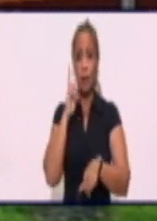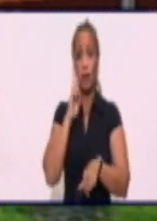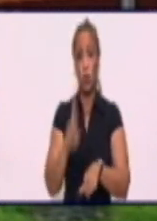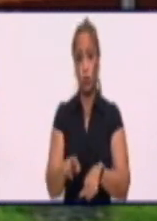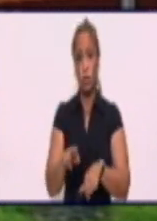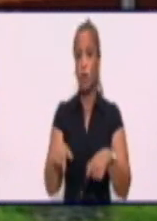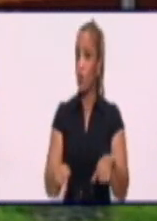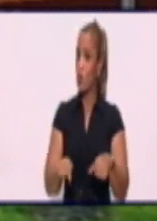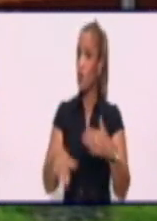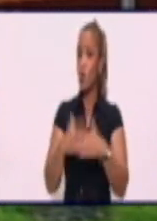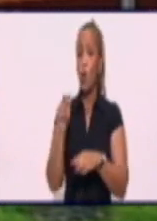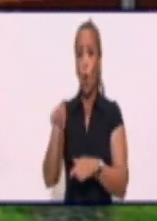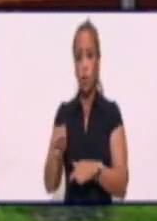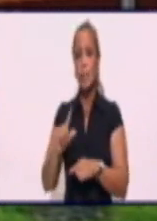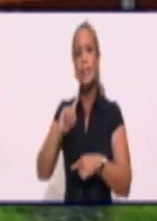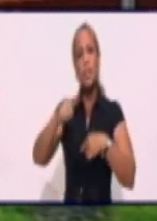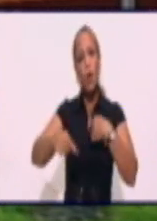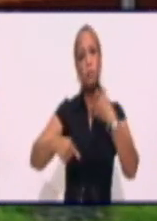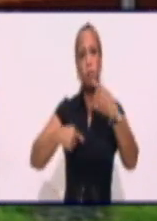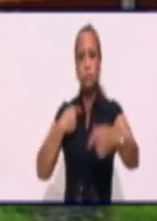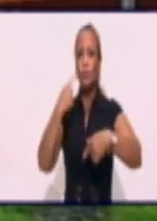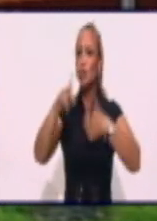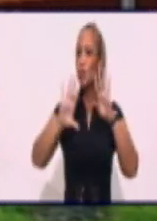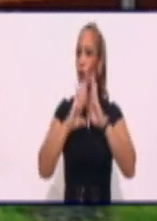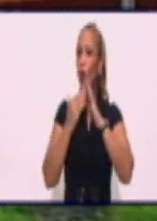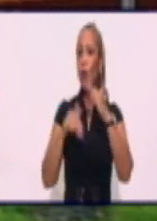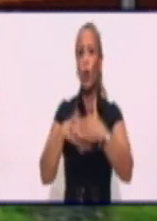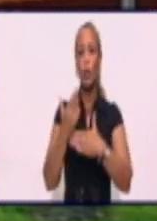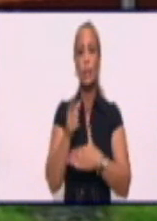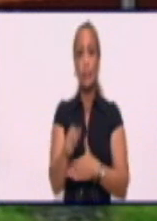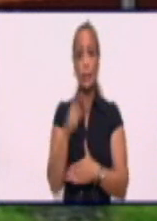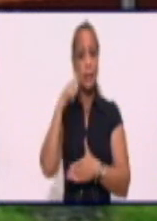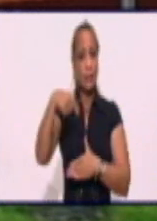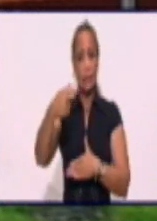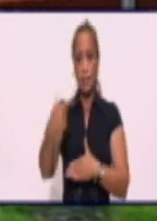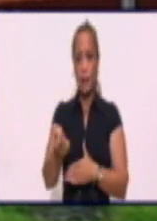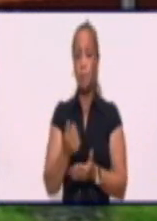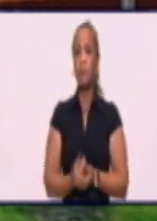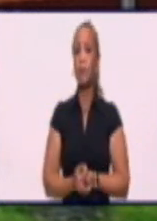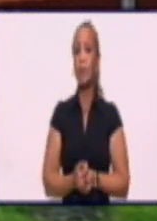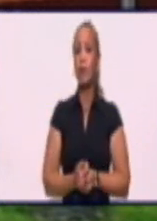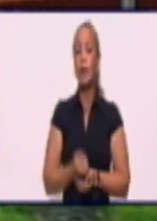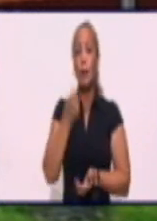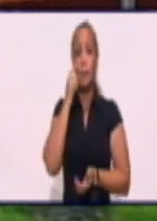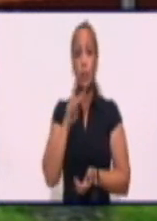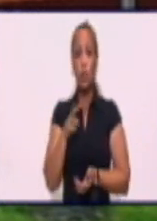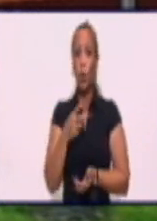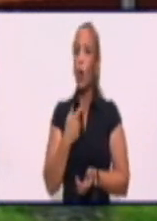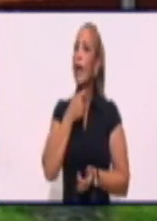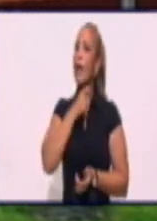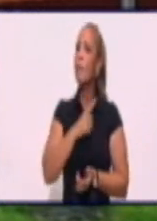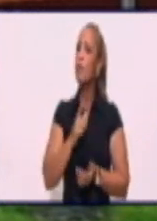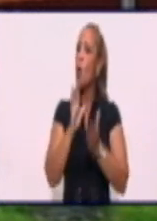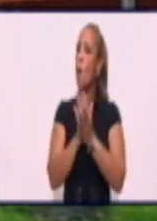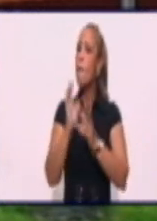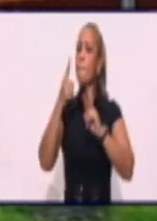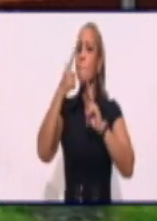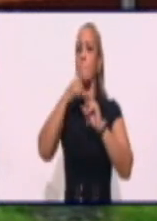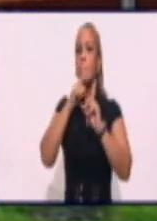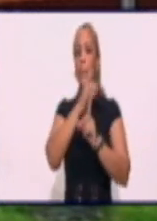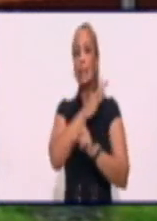hoy, sino a diario. Hemos visto cómo, por ejemplo, en Matanzas, conductores de vehículos que tiran pasajes